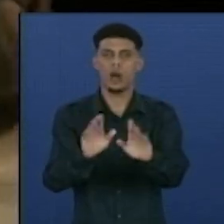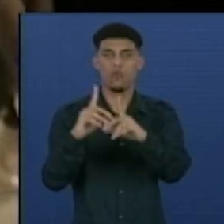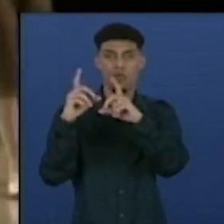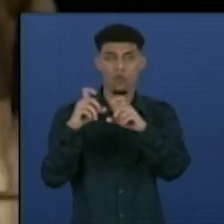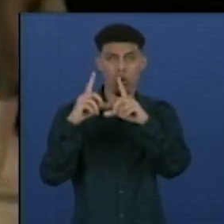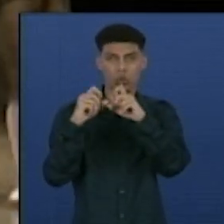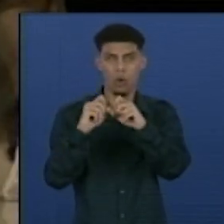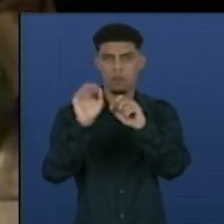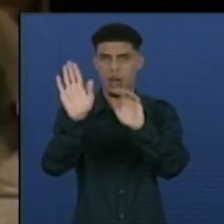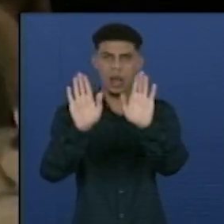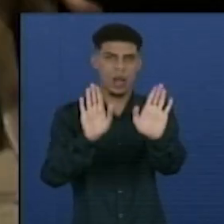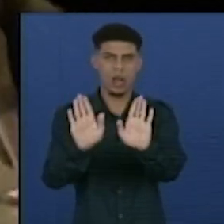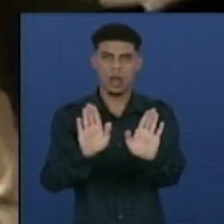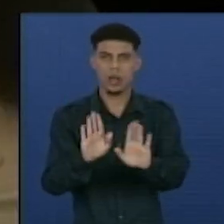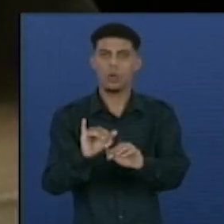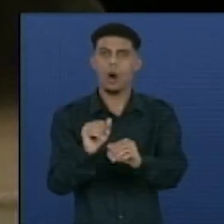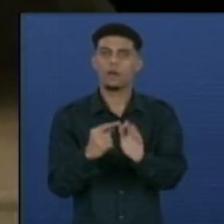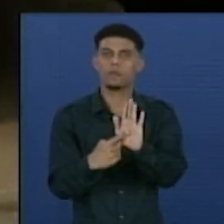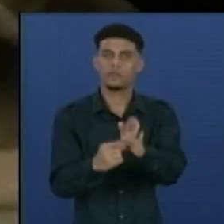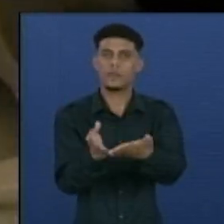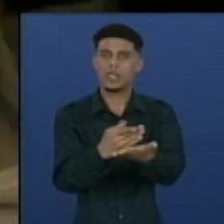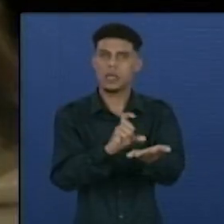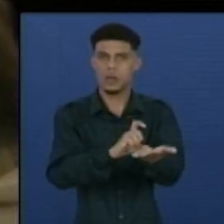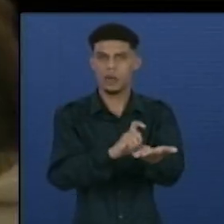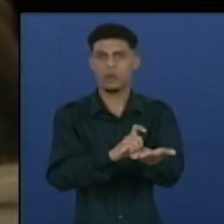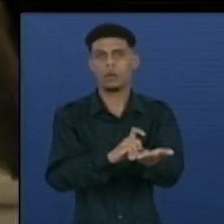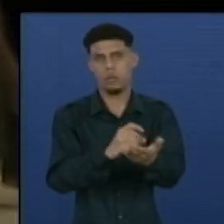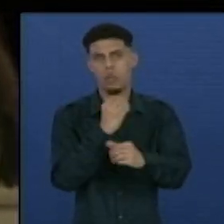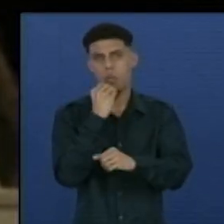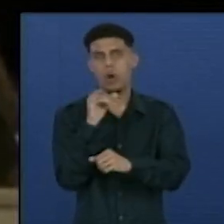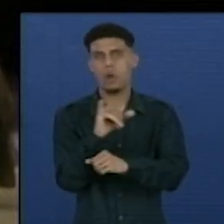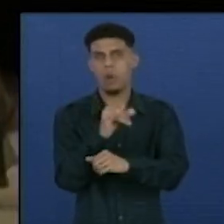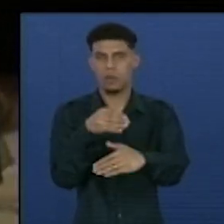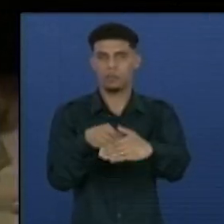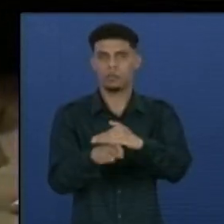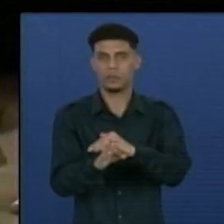fotos y presentaciones de libros, hasta la proyección de obras cinematográficas en funciones.